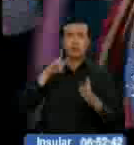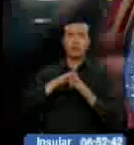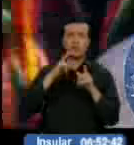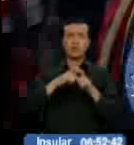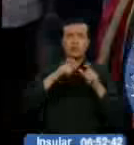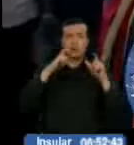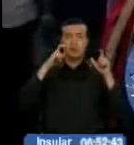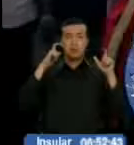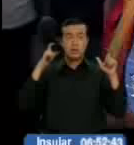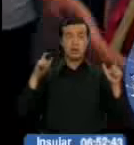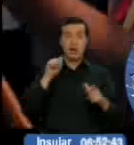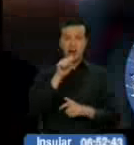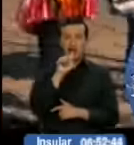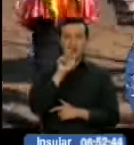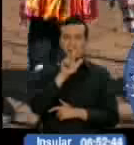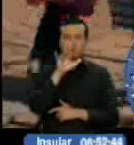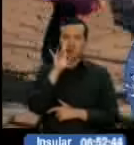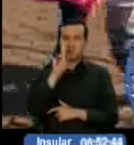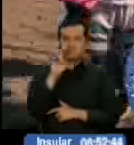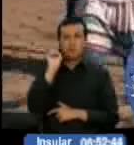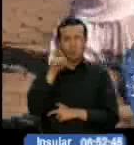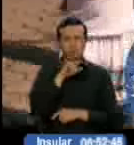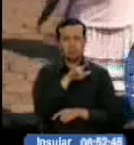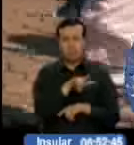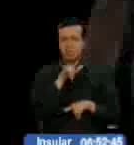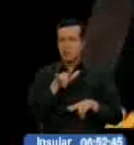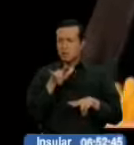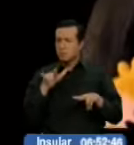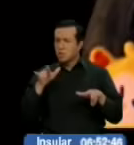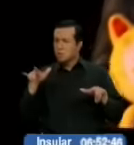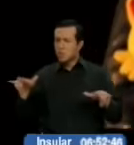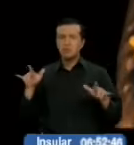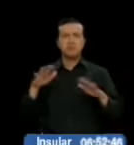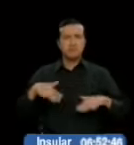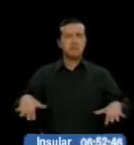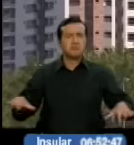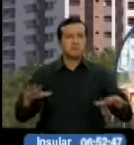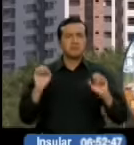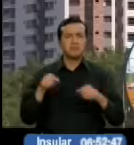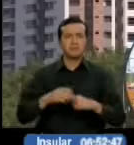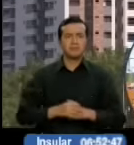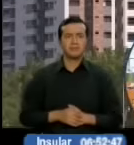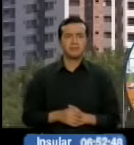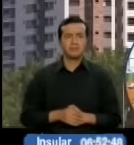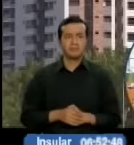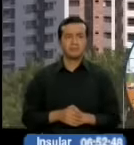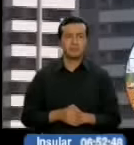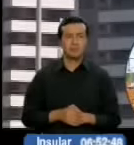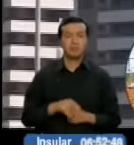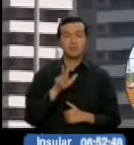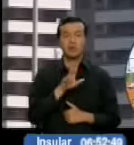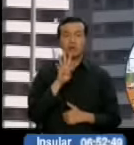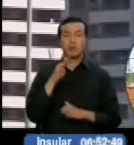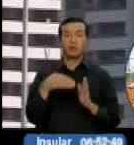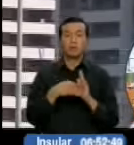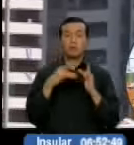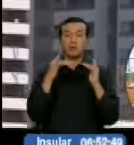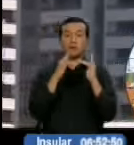Airbus A308 entrarían cómodamente en ese espacio. 34.000